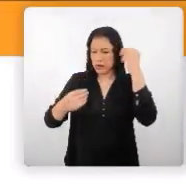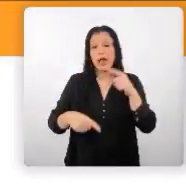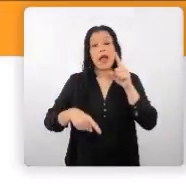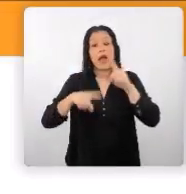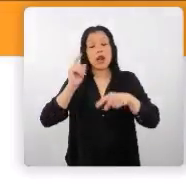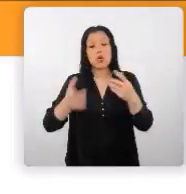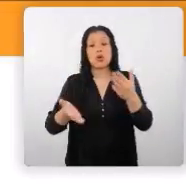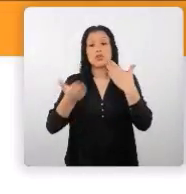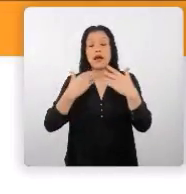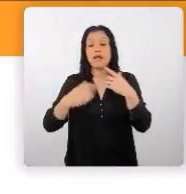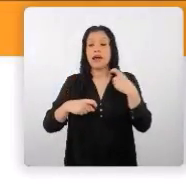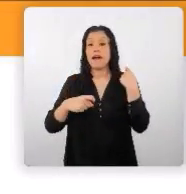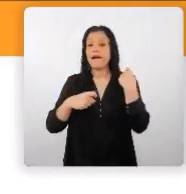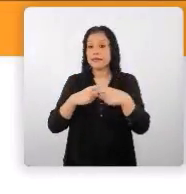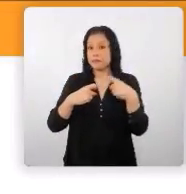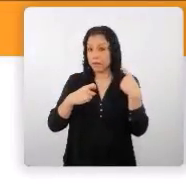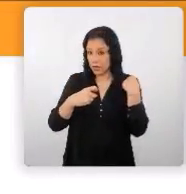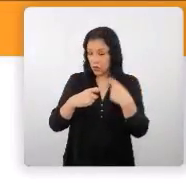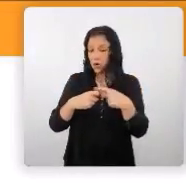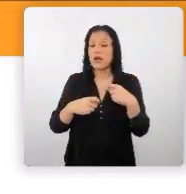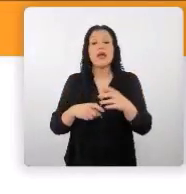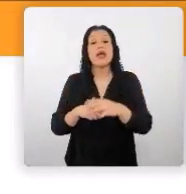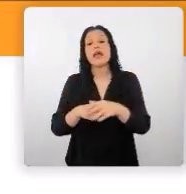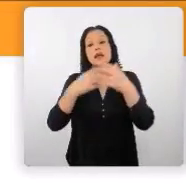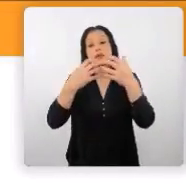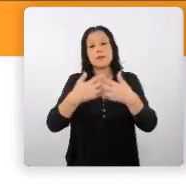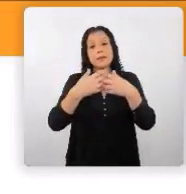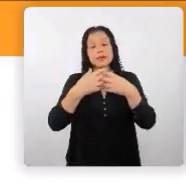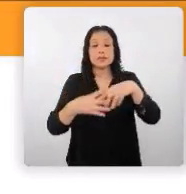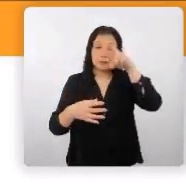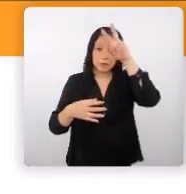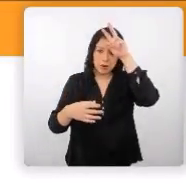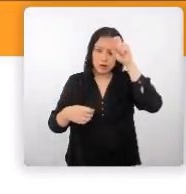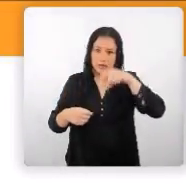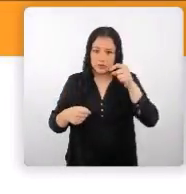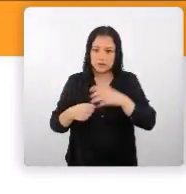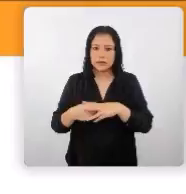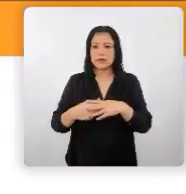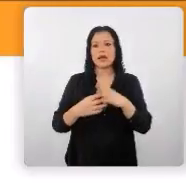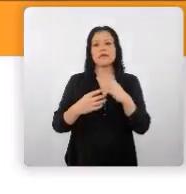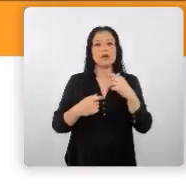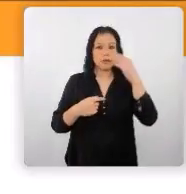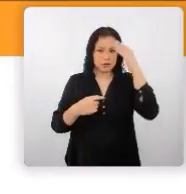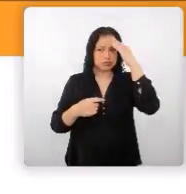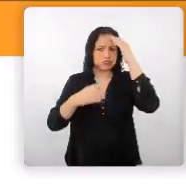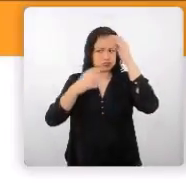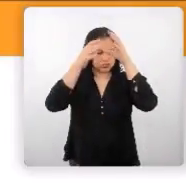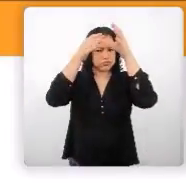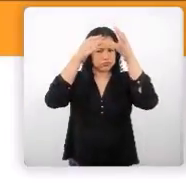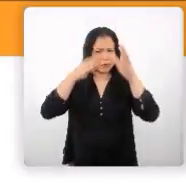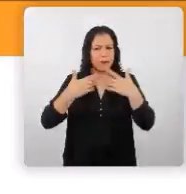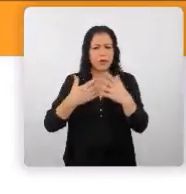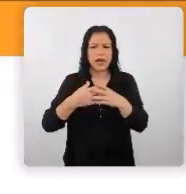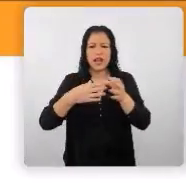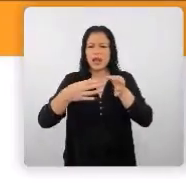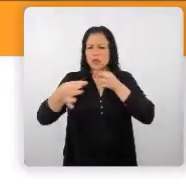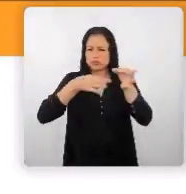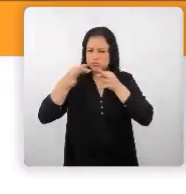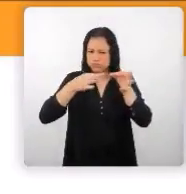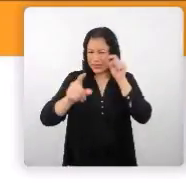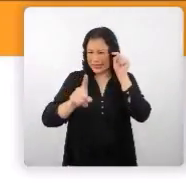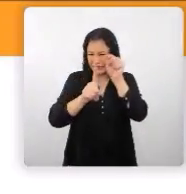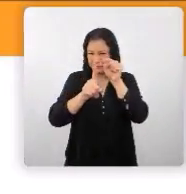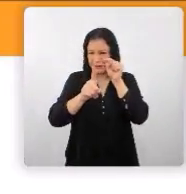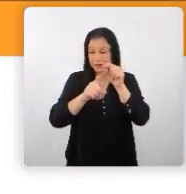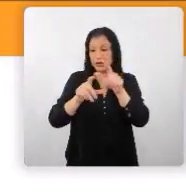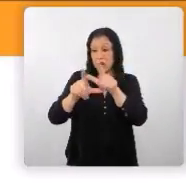español y en ese sentido los proveedores peruanos deben estar muy bien preparados para dar todo tipo de detalles sobre